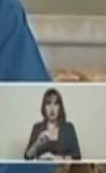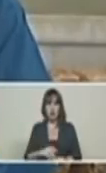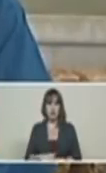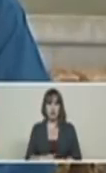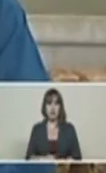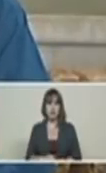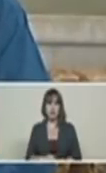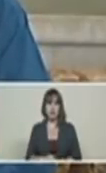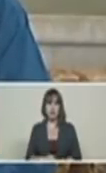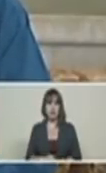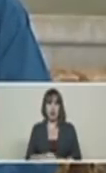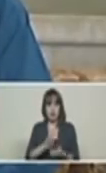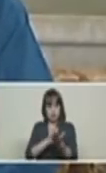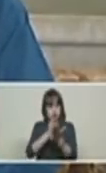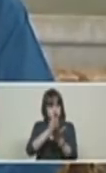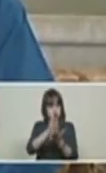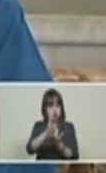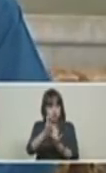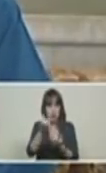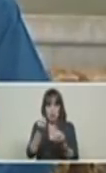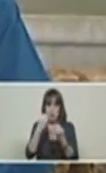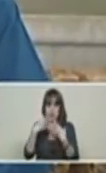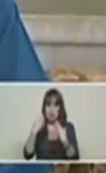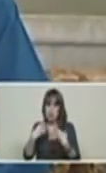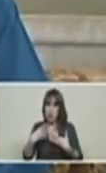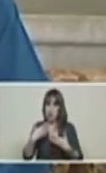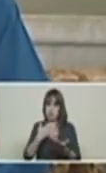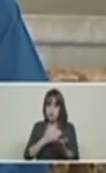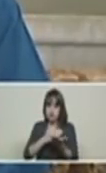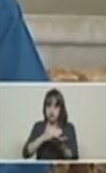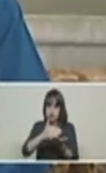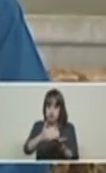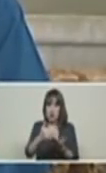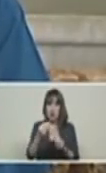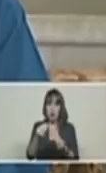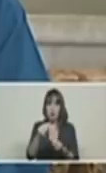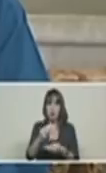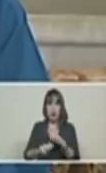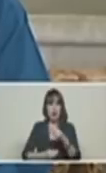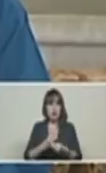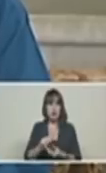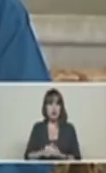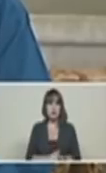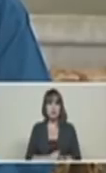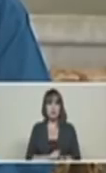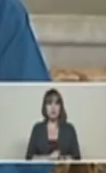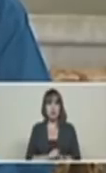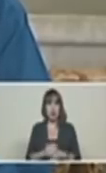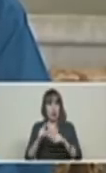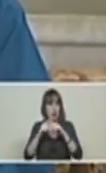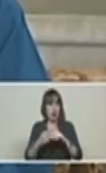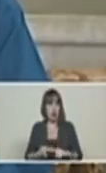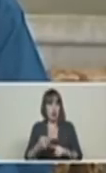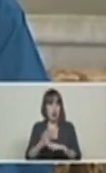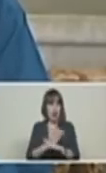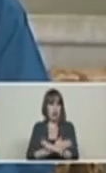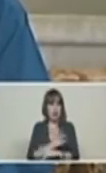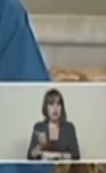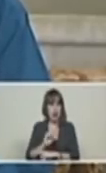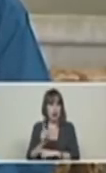Bien, bien dirigido. Y lo vamos a lograr más rápido de lo que calculábamos o